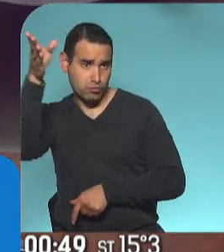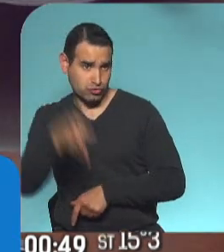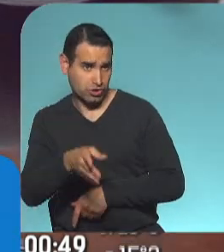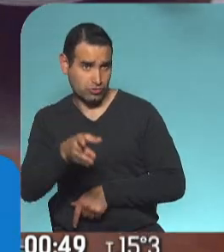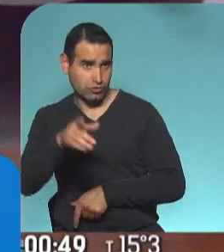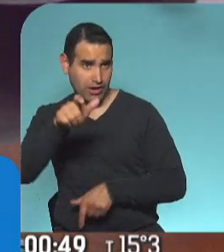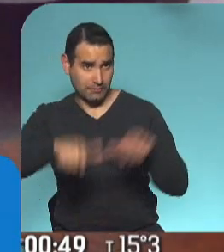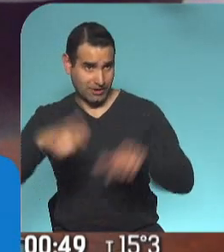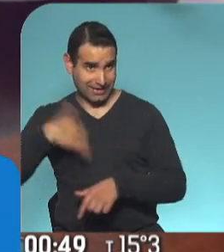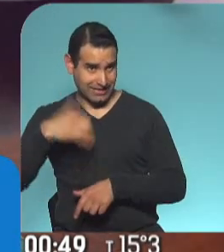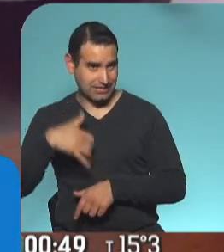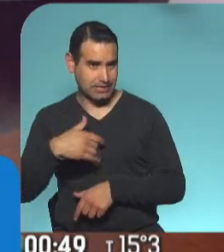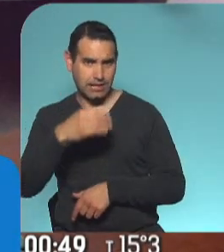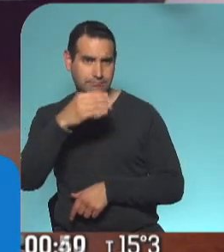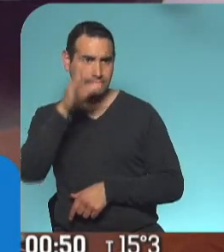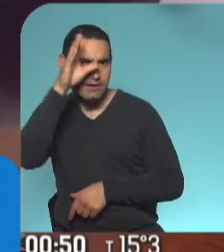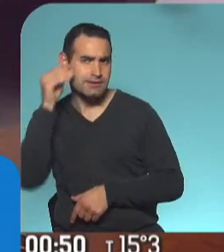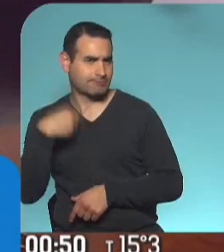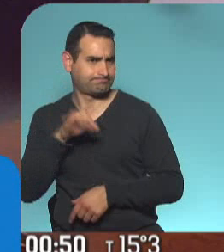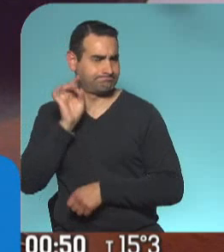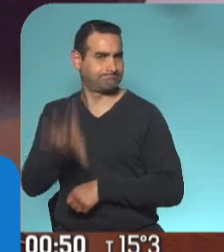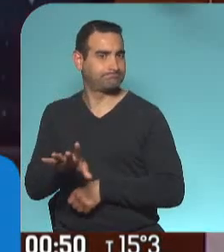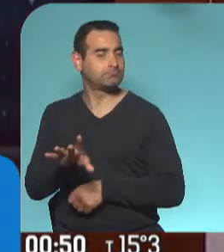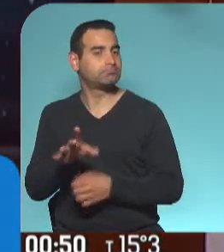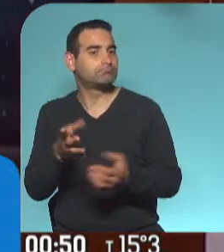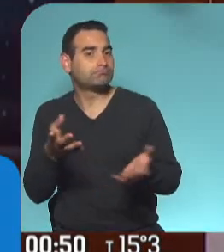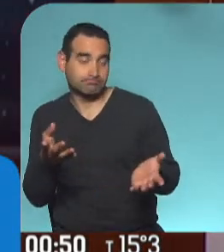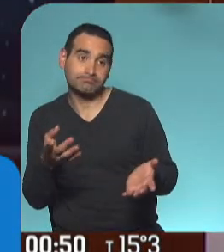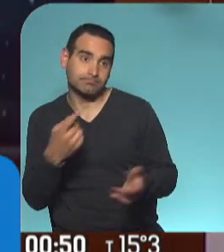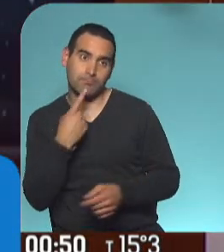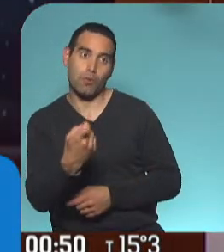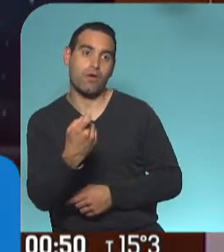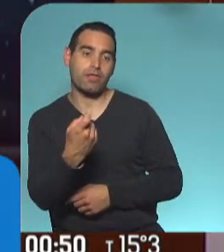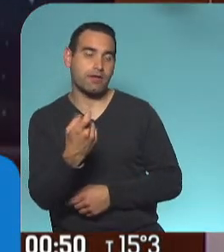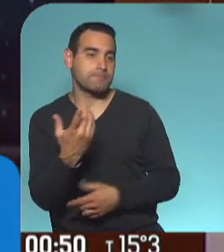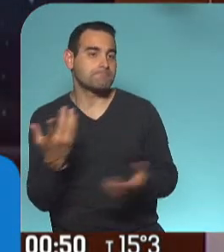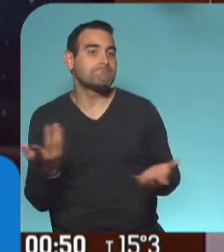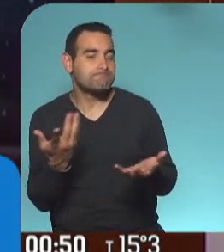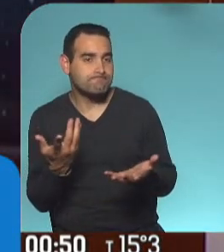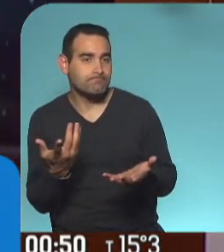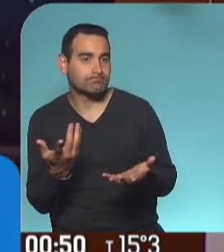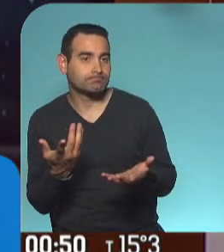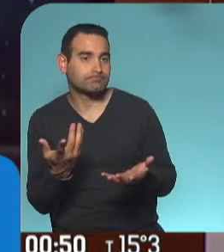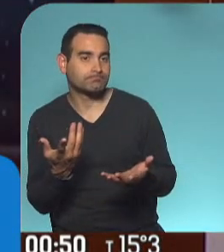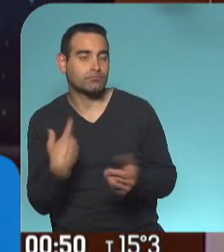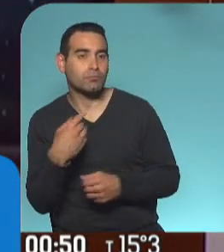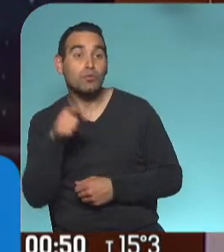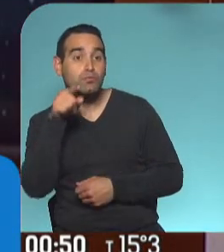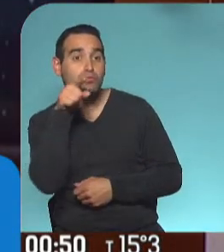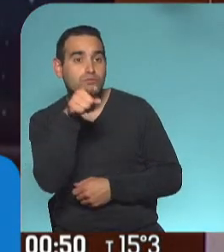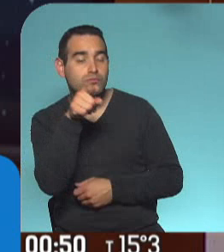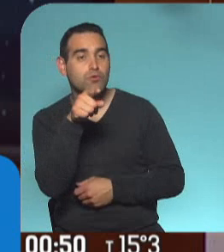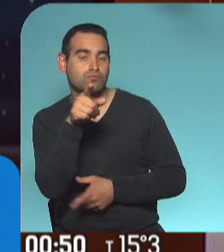denotan la figura de cristina kirchner claramente esto es indicativo de que si vos le